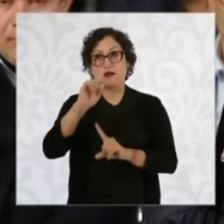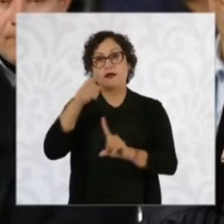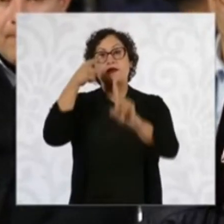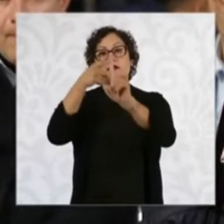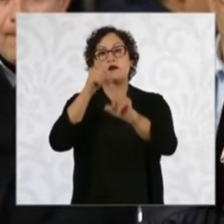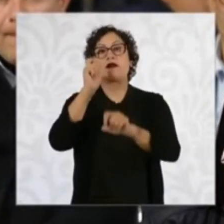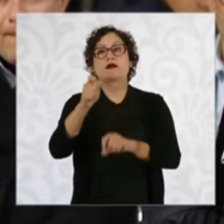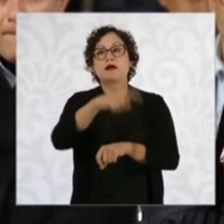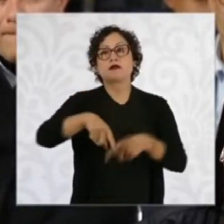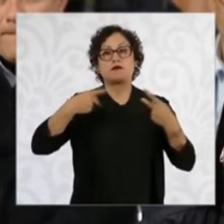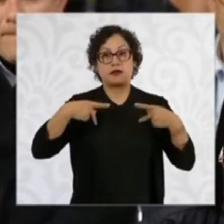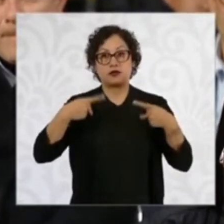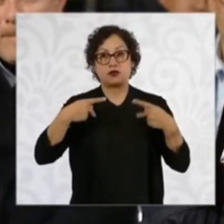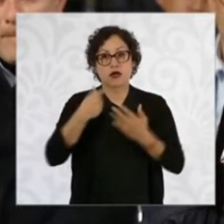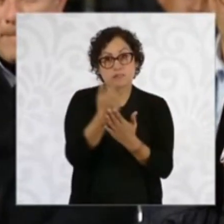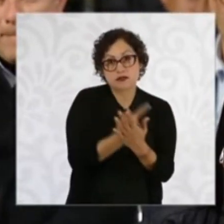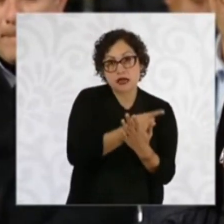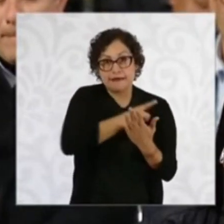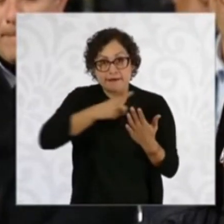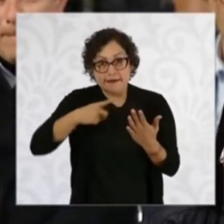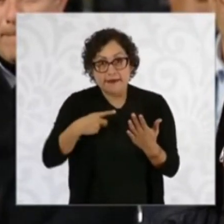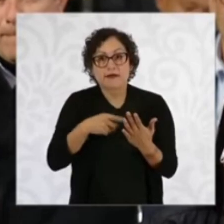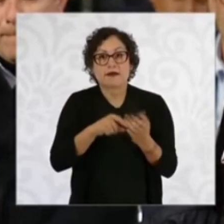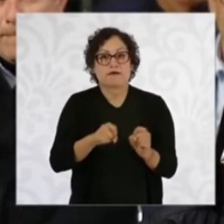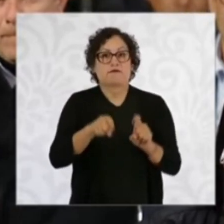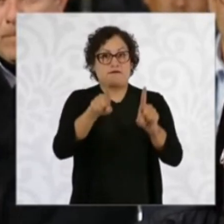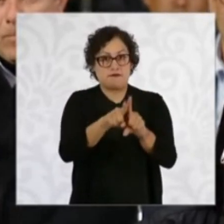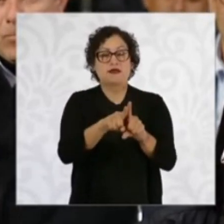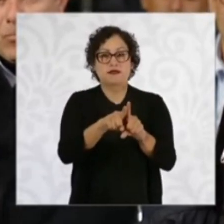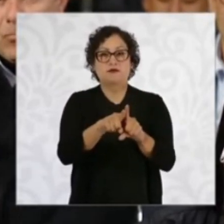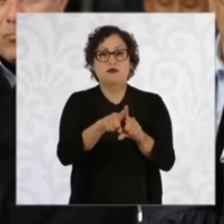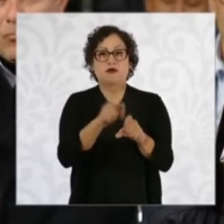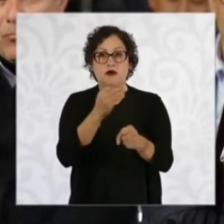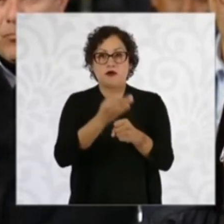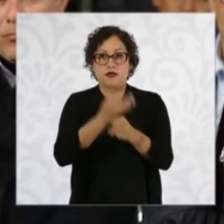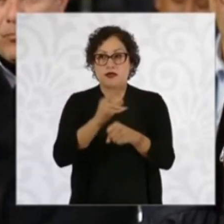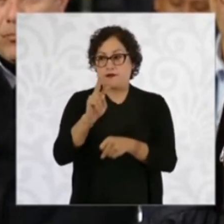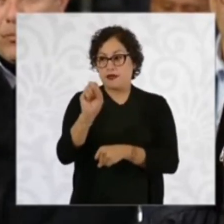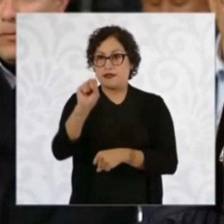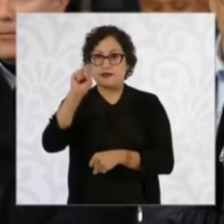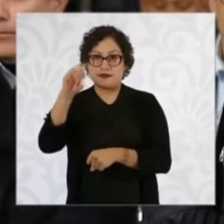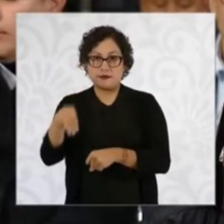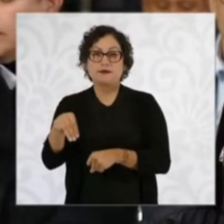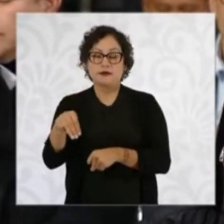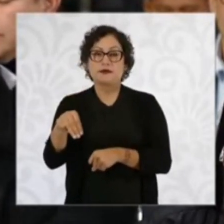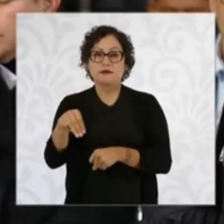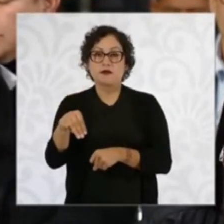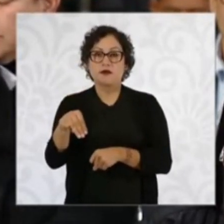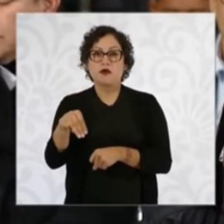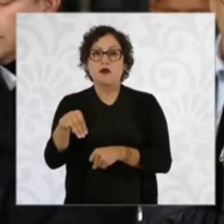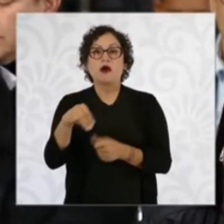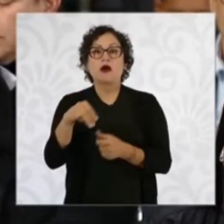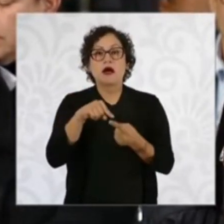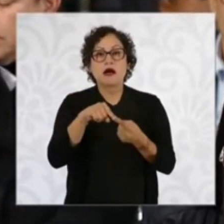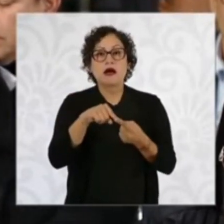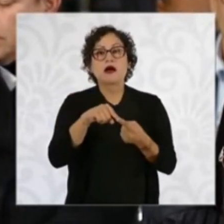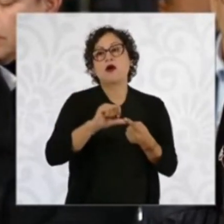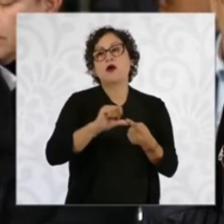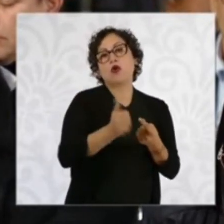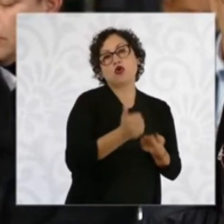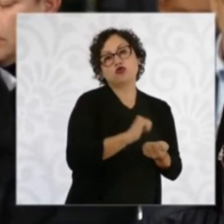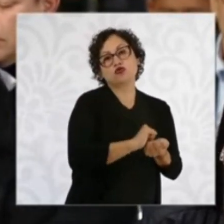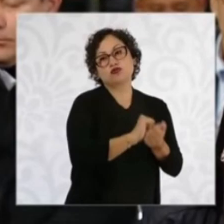cartera hipotecaria, aún basada en el modelo del caso del crédito en veces de salario mínimo, se convierta progresivamente a